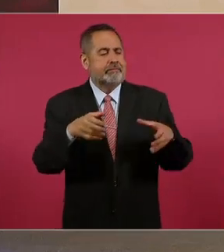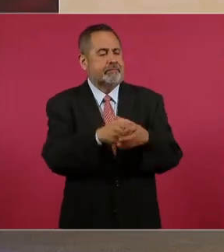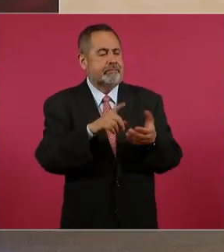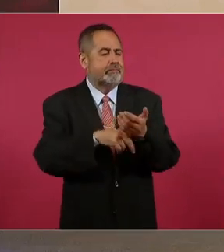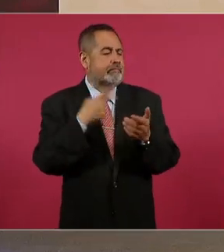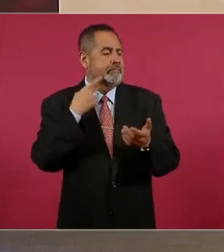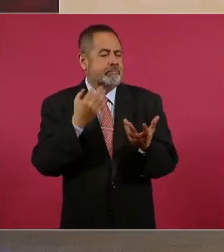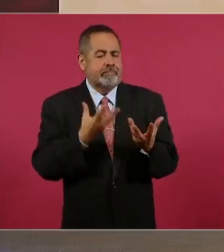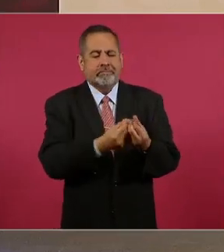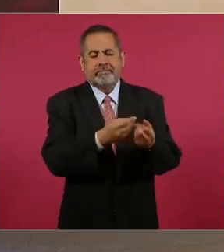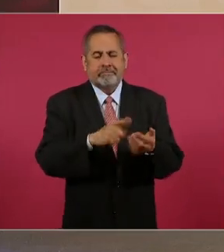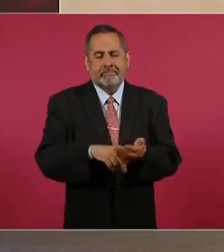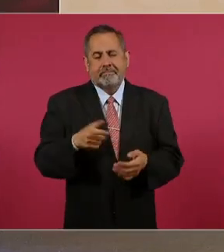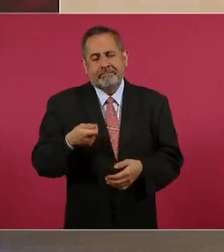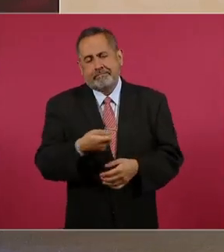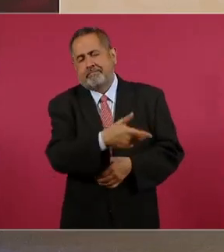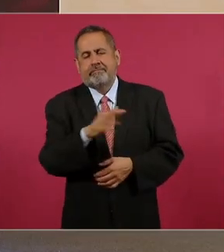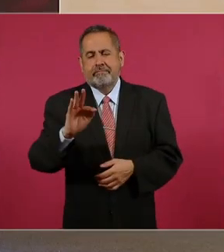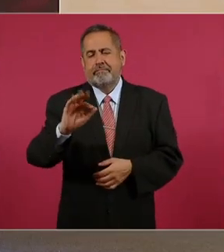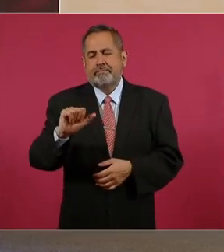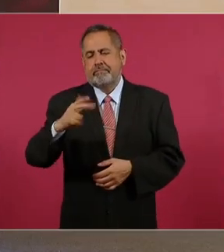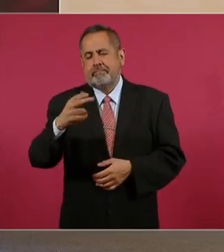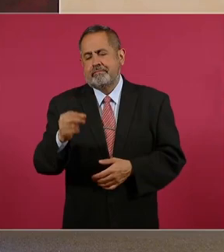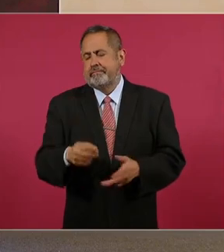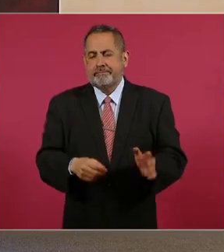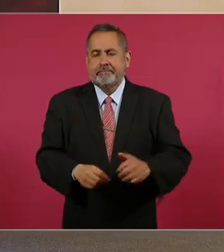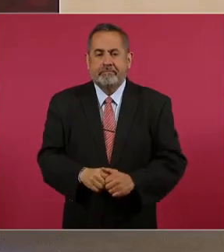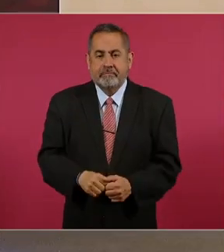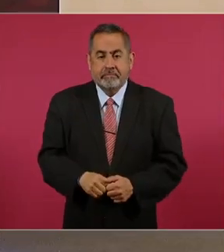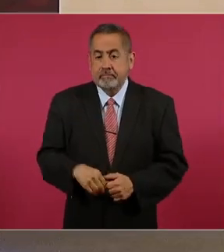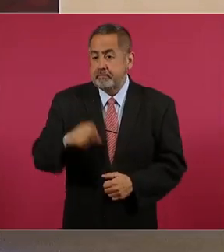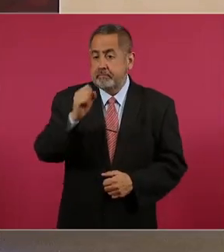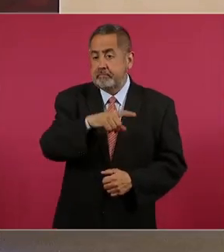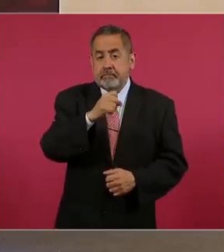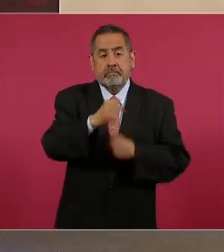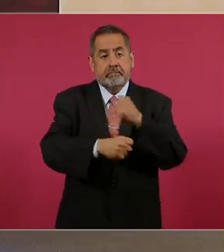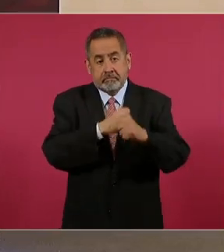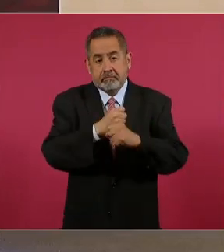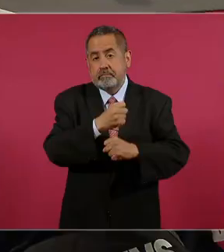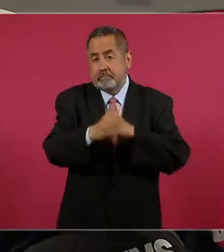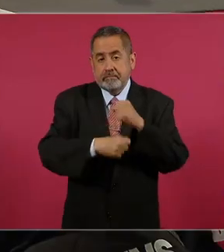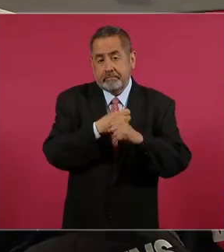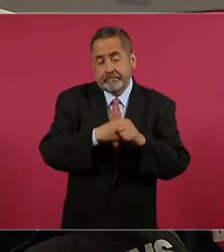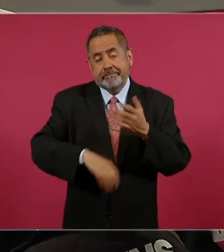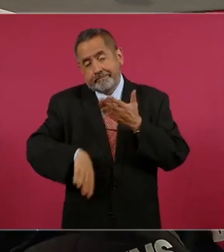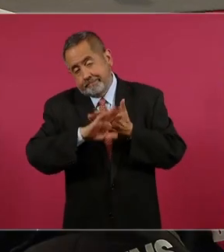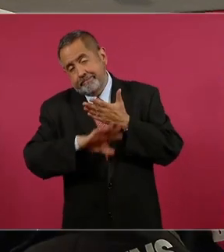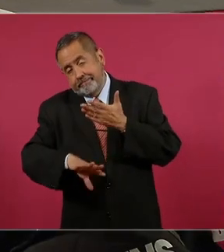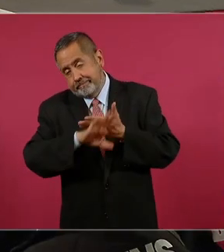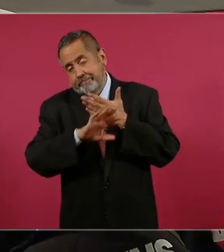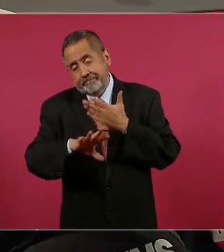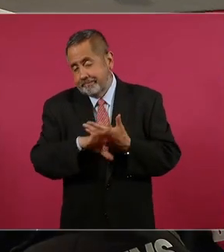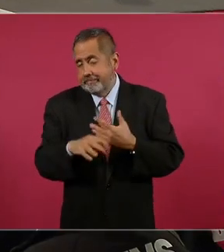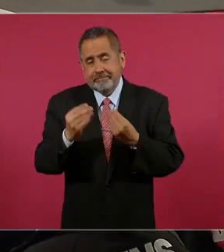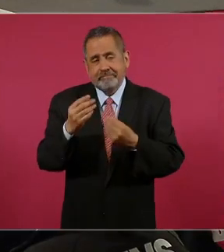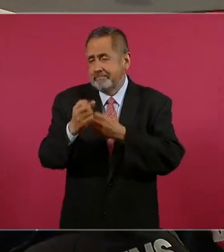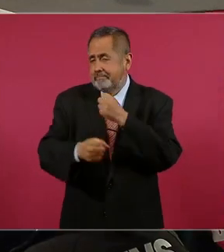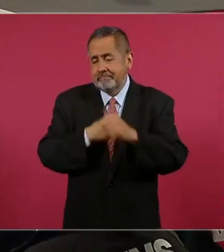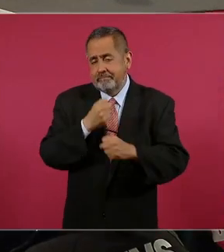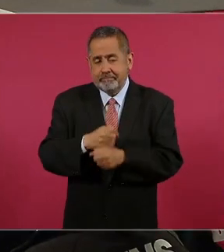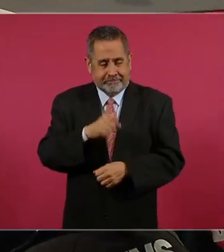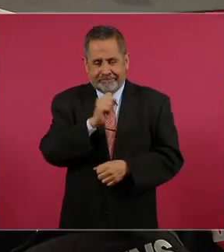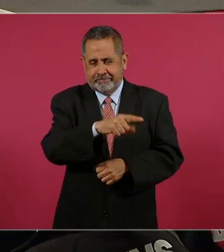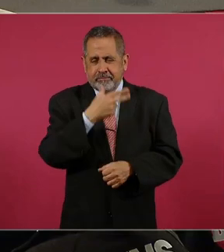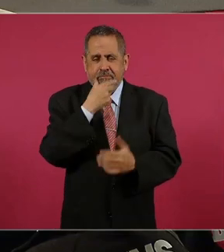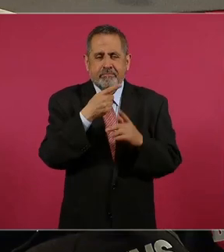por completo. Lleva años en contra de nosotros este